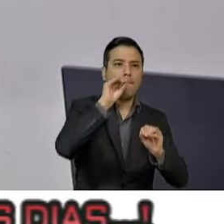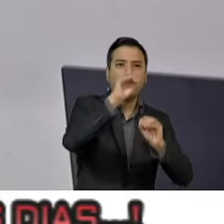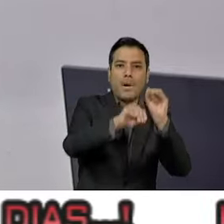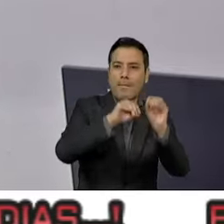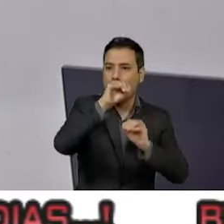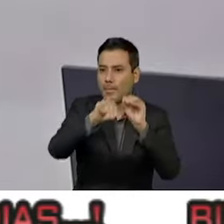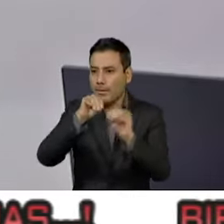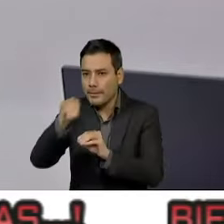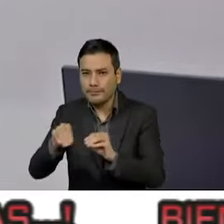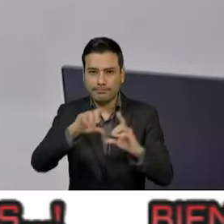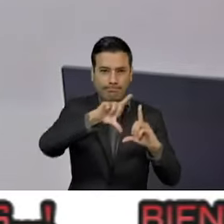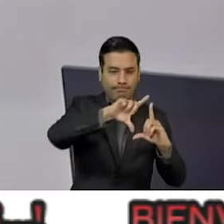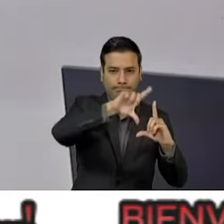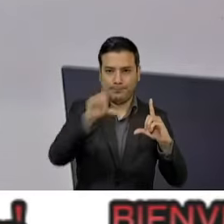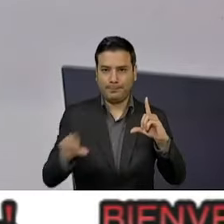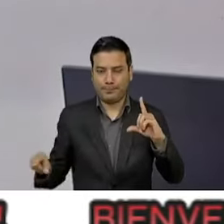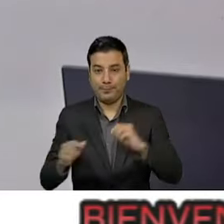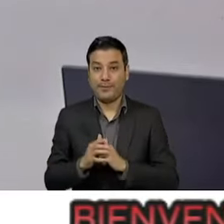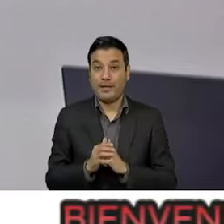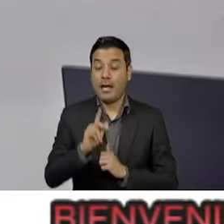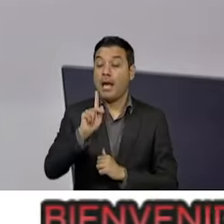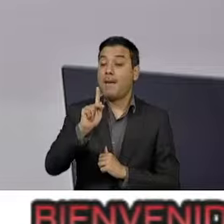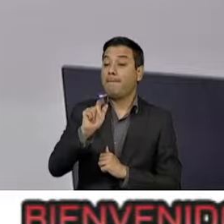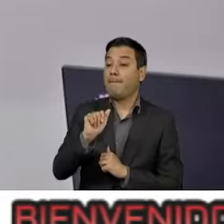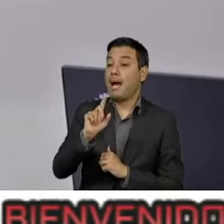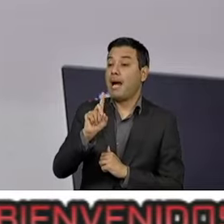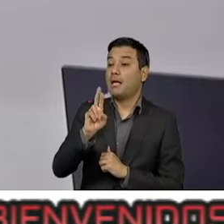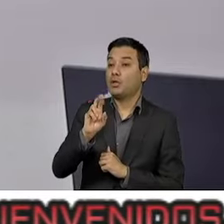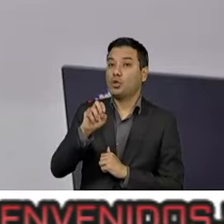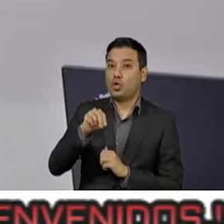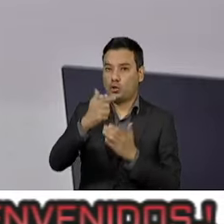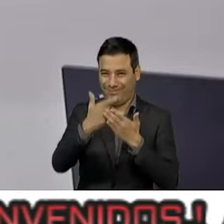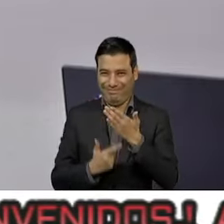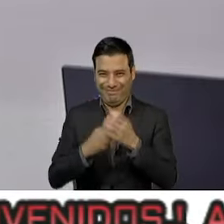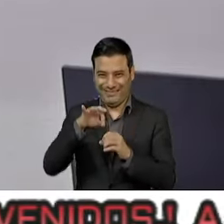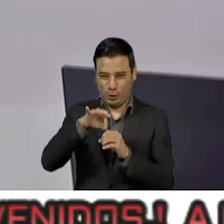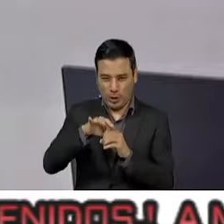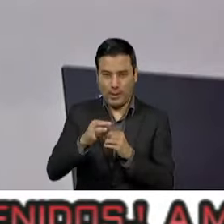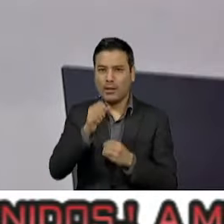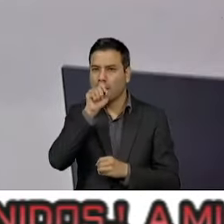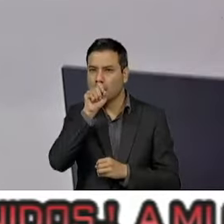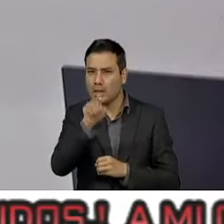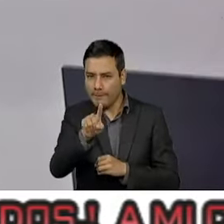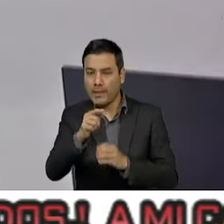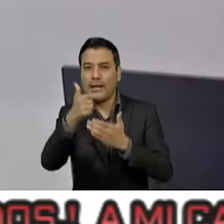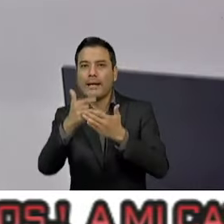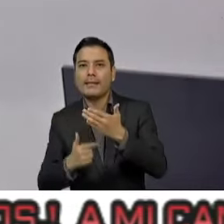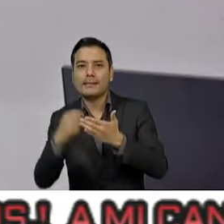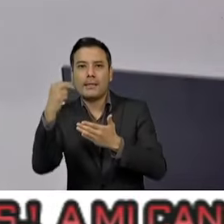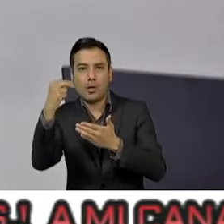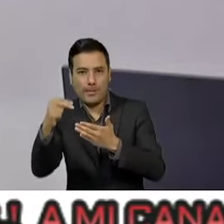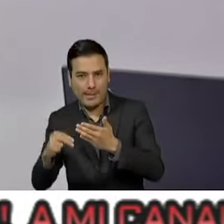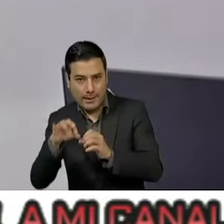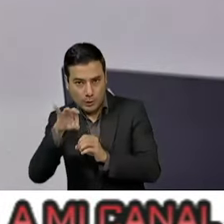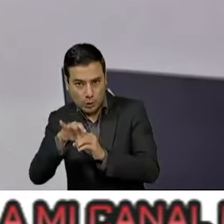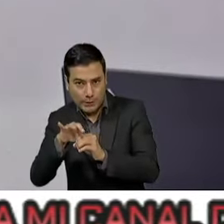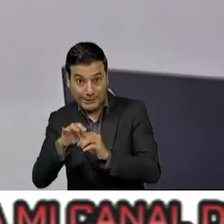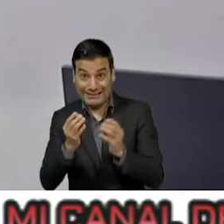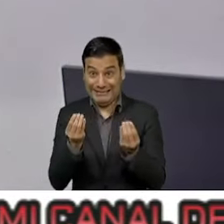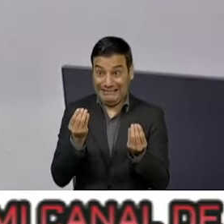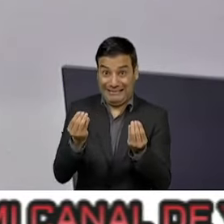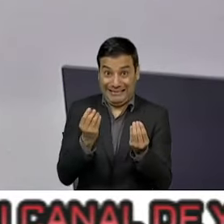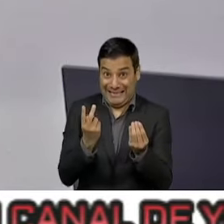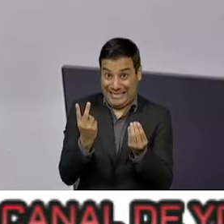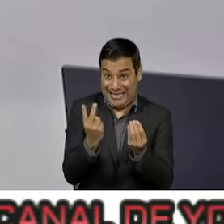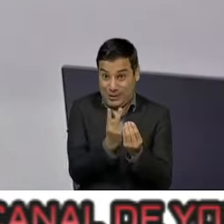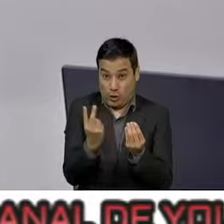que organizamos. El padrón electoral y productos relacionados, tal como la lista nominal de electores, representan